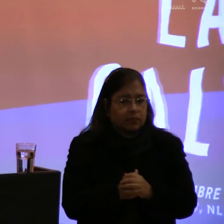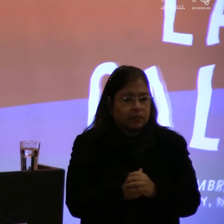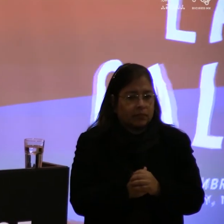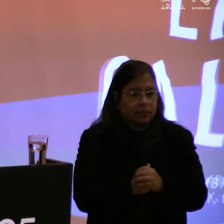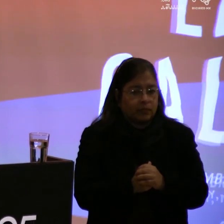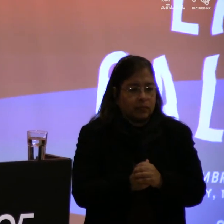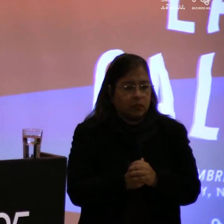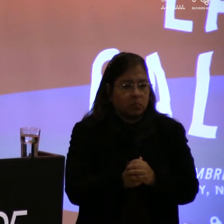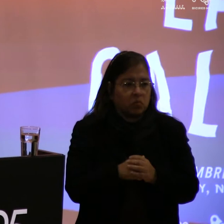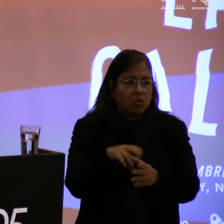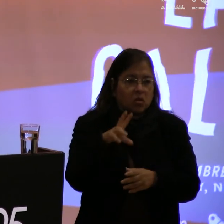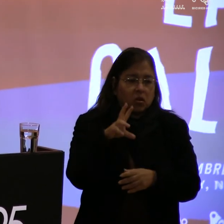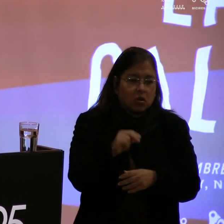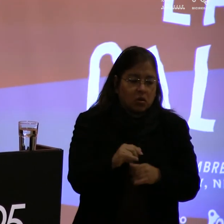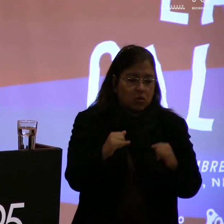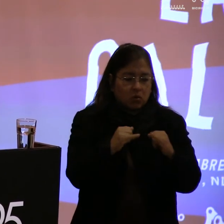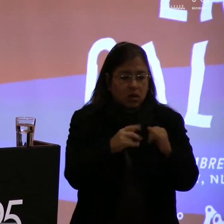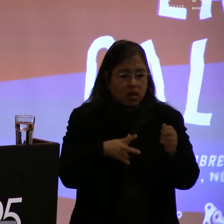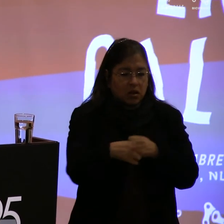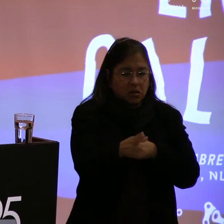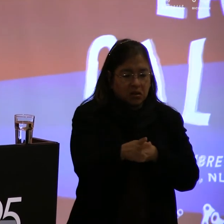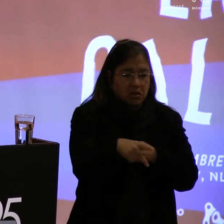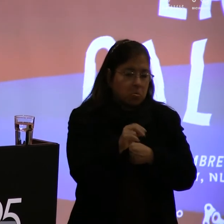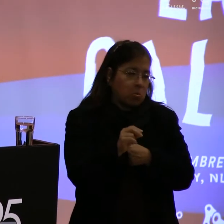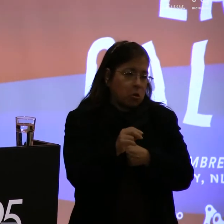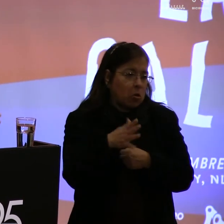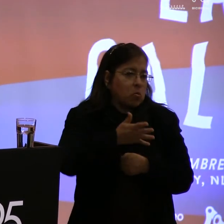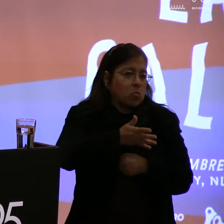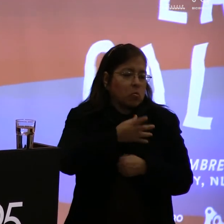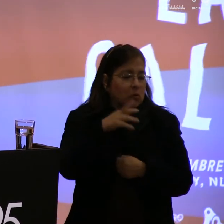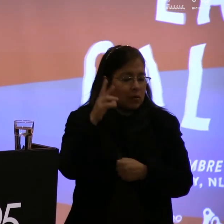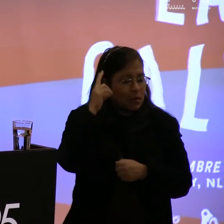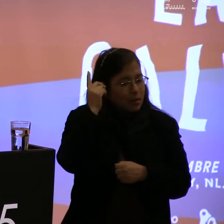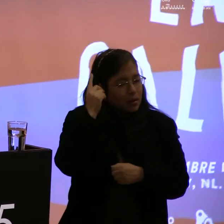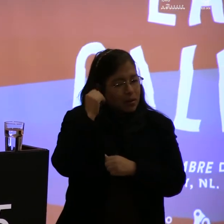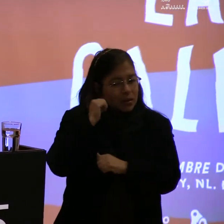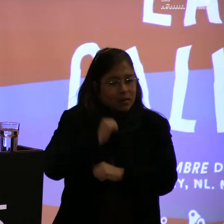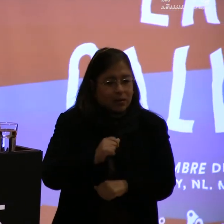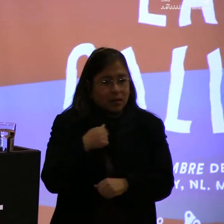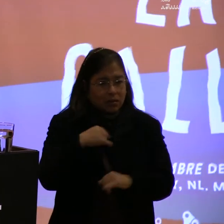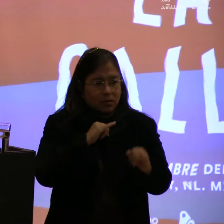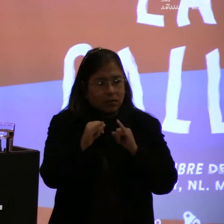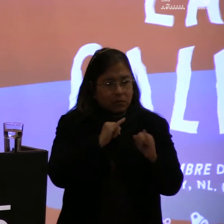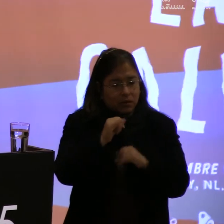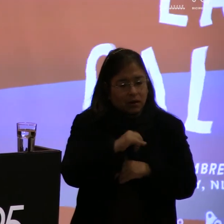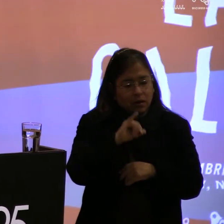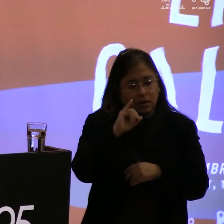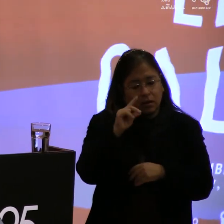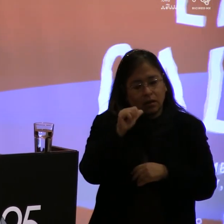bueno esta es una inauguración muy poco protocolaria bueno presento aquí a la norma idalia que nos va a estar acompañando con